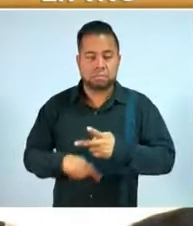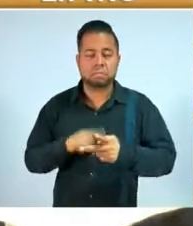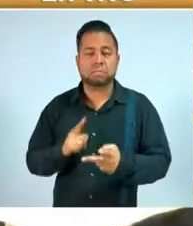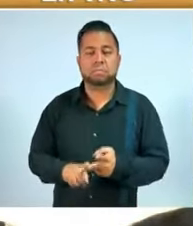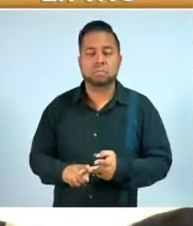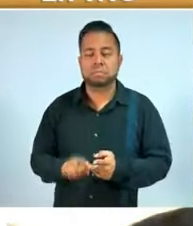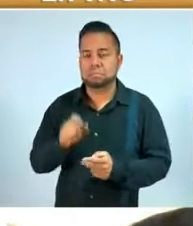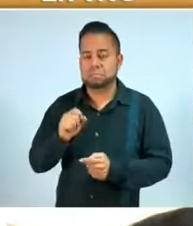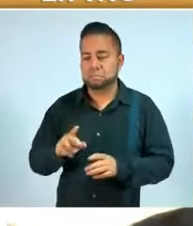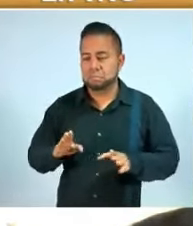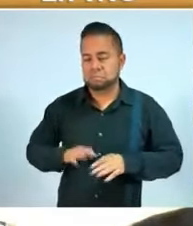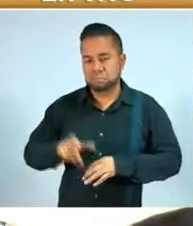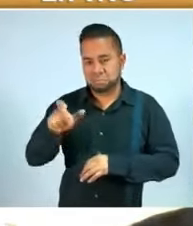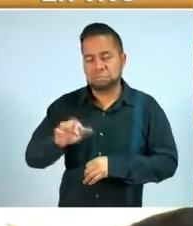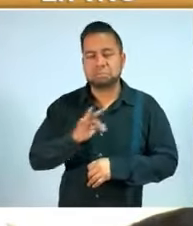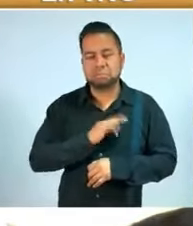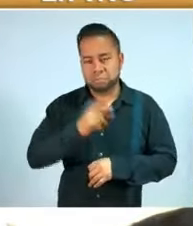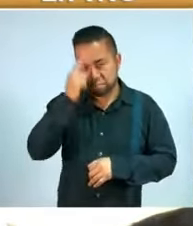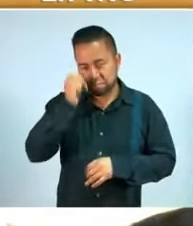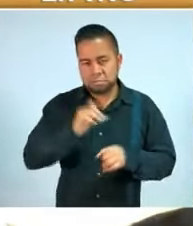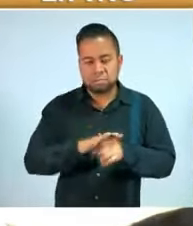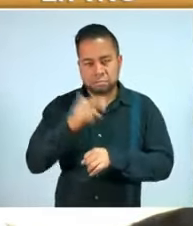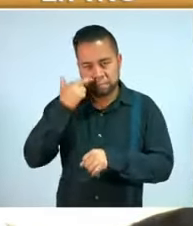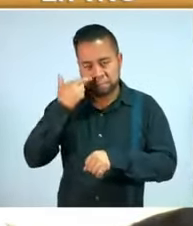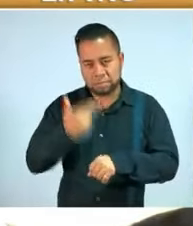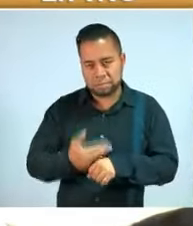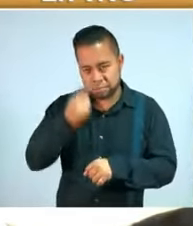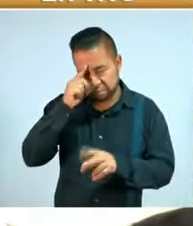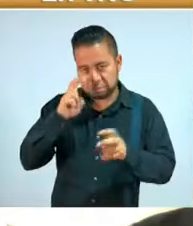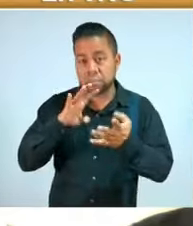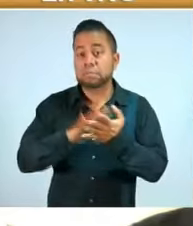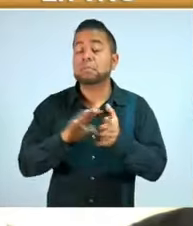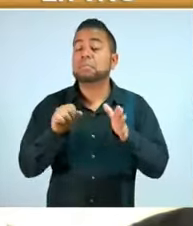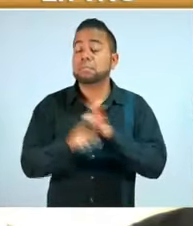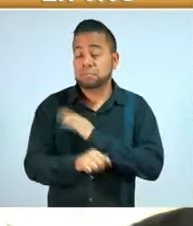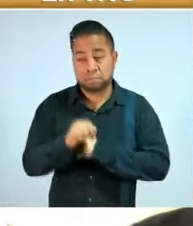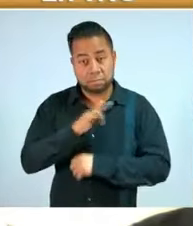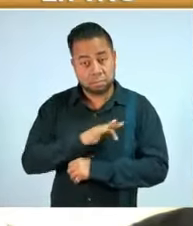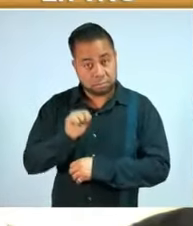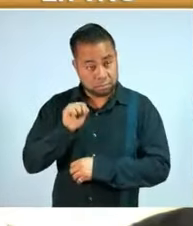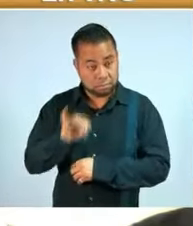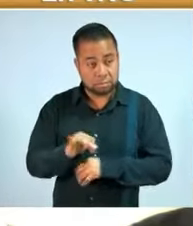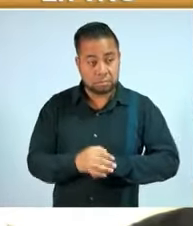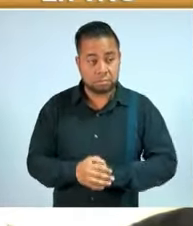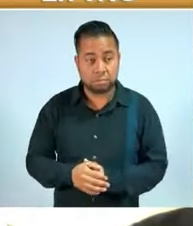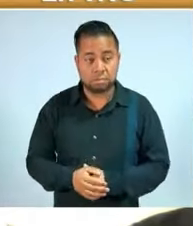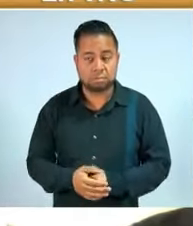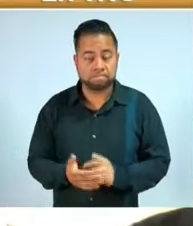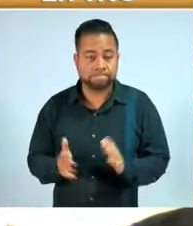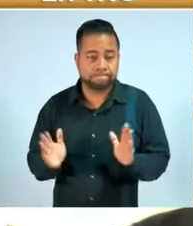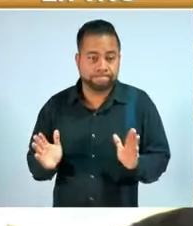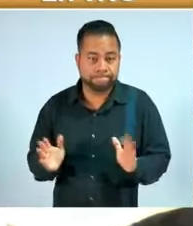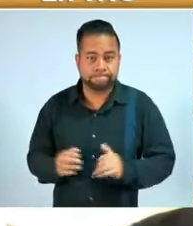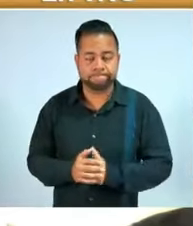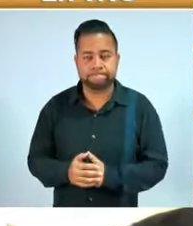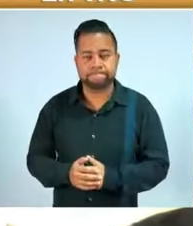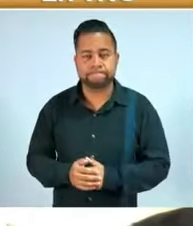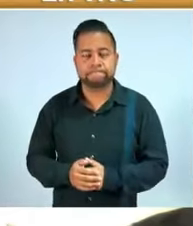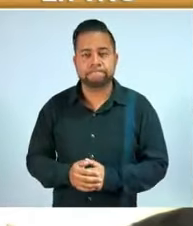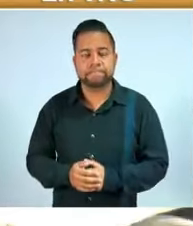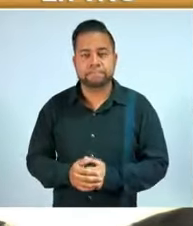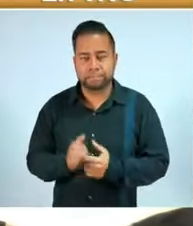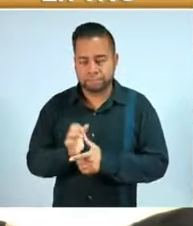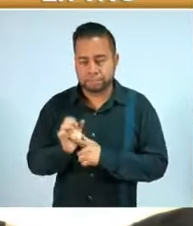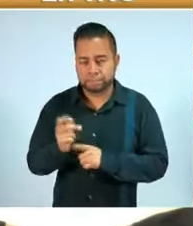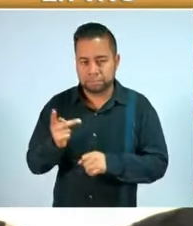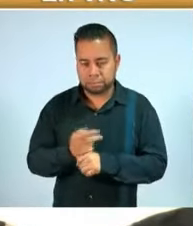La misma conducta puede derivar en una responsabilidad de carácter penal. Y entonces, lo que